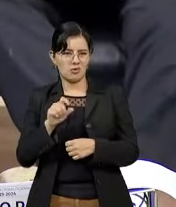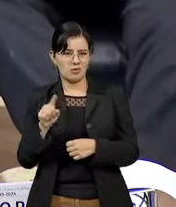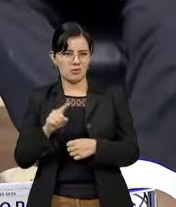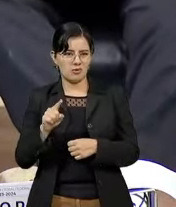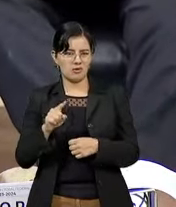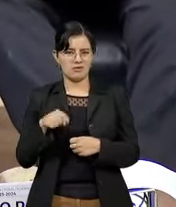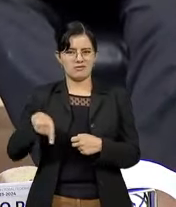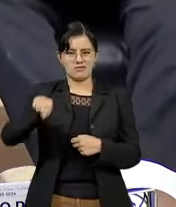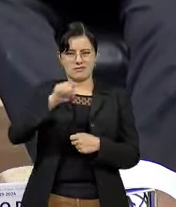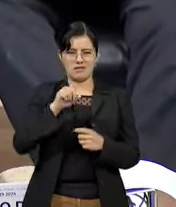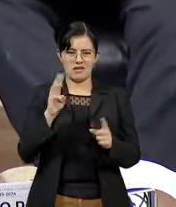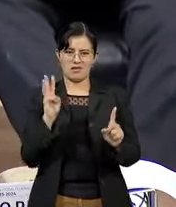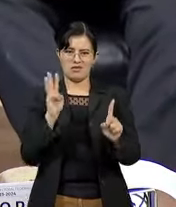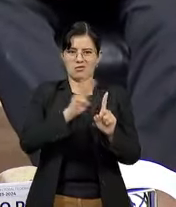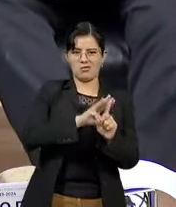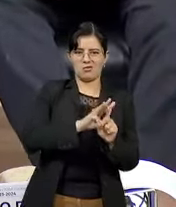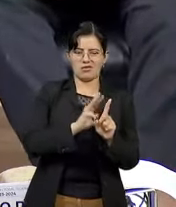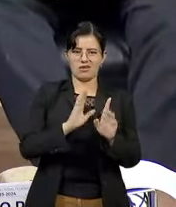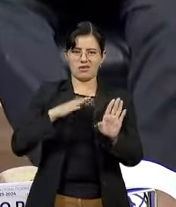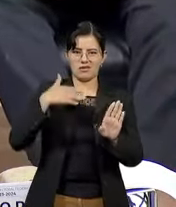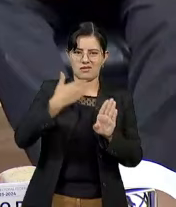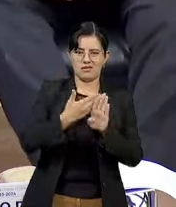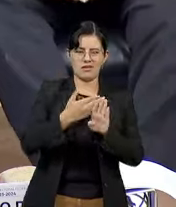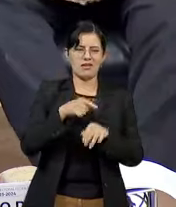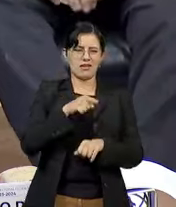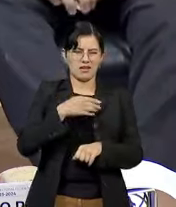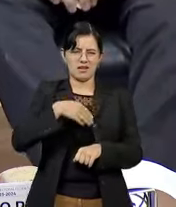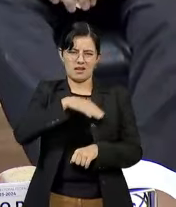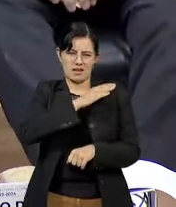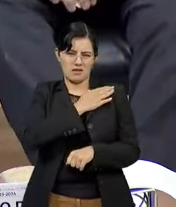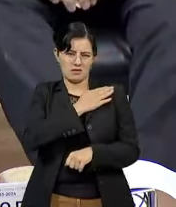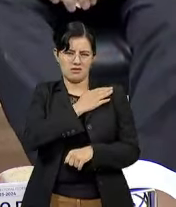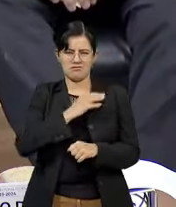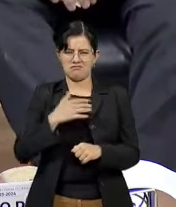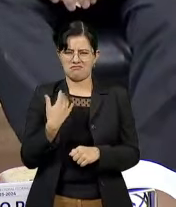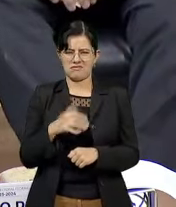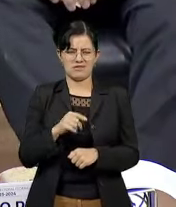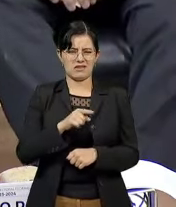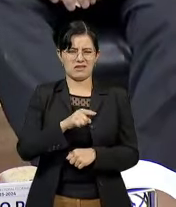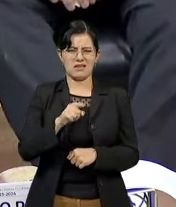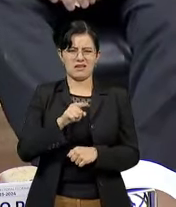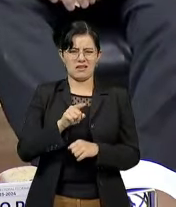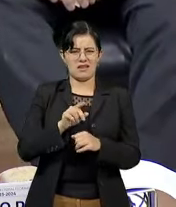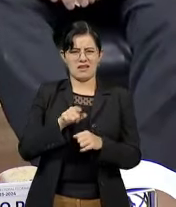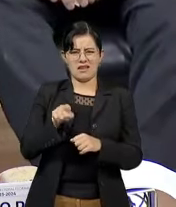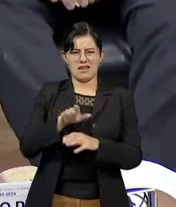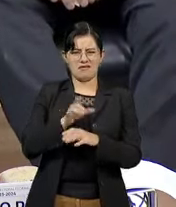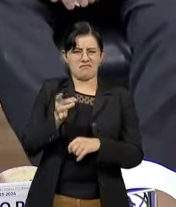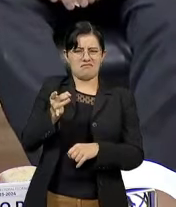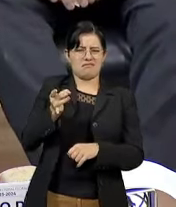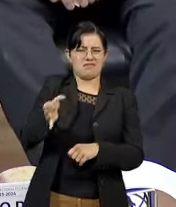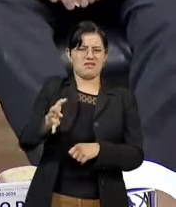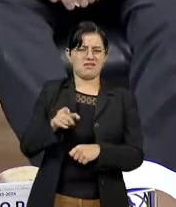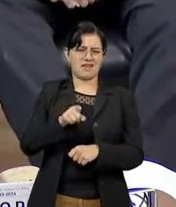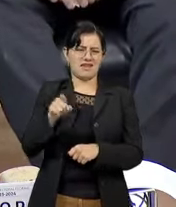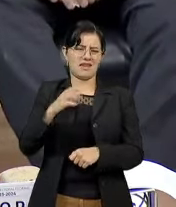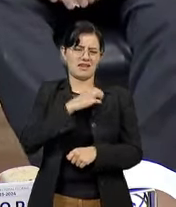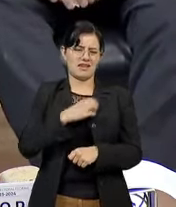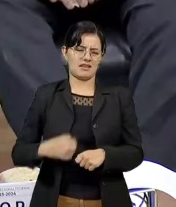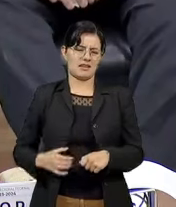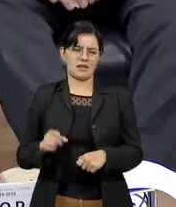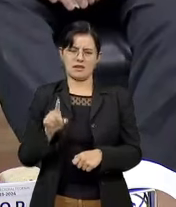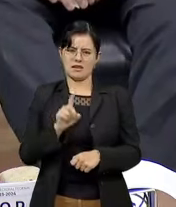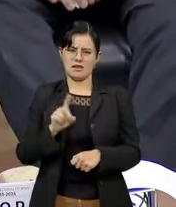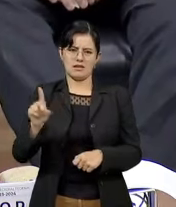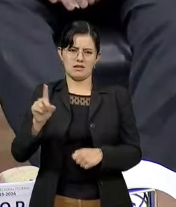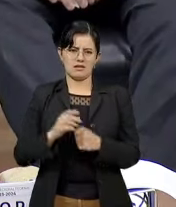montoneros para todos tenemos y y Claudia sho va a ser pinole a la candidata a la derecha en el debate pinole no es